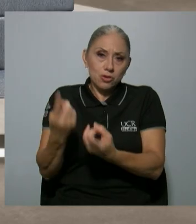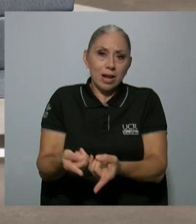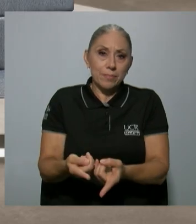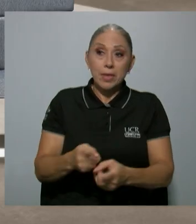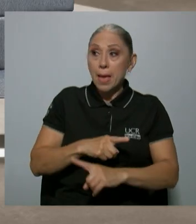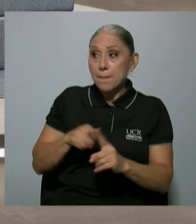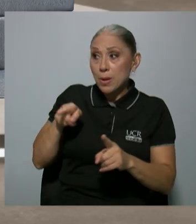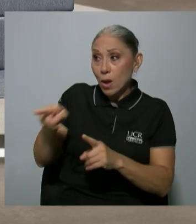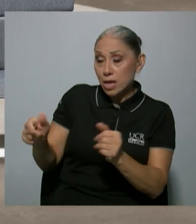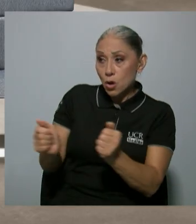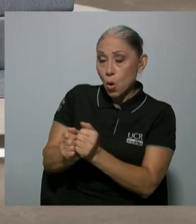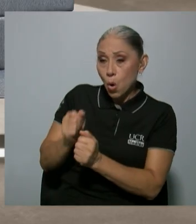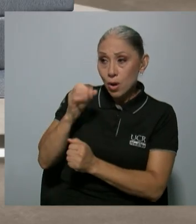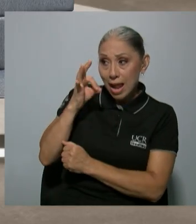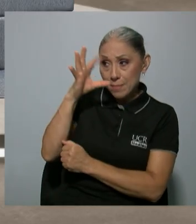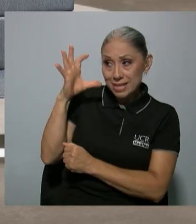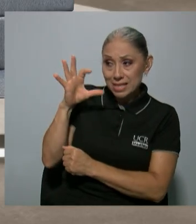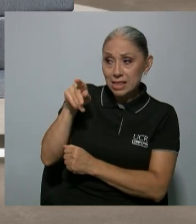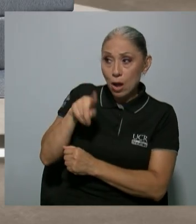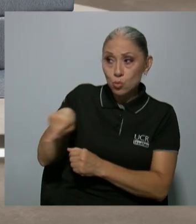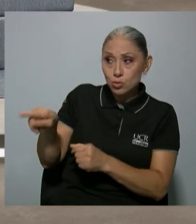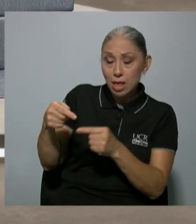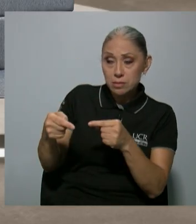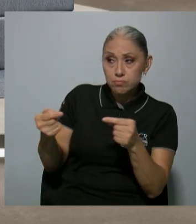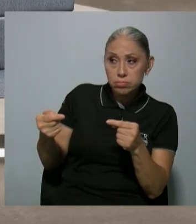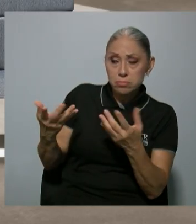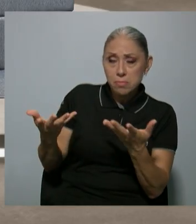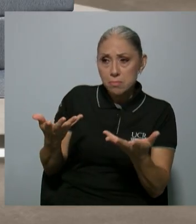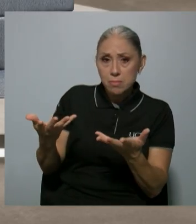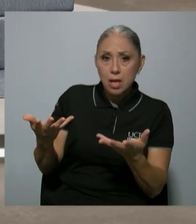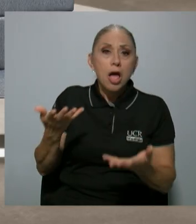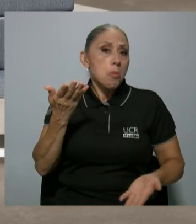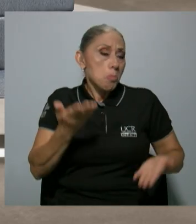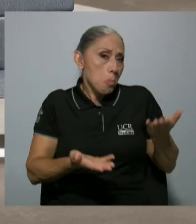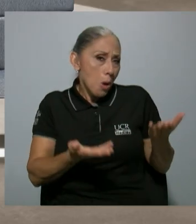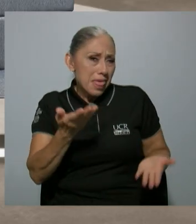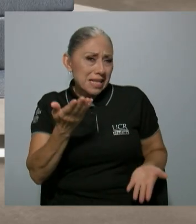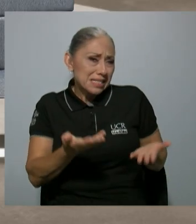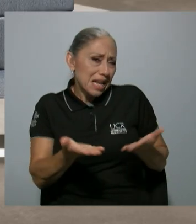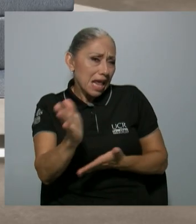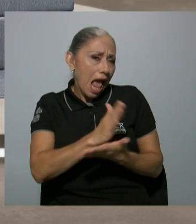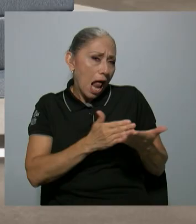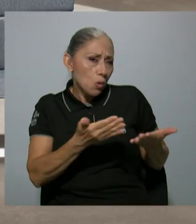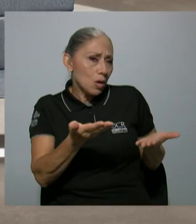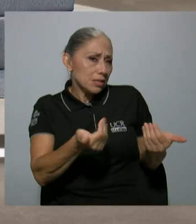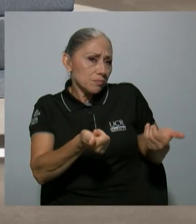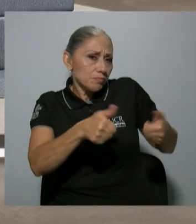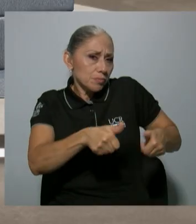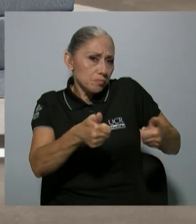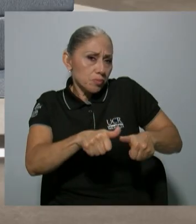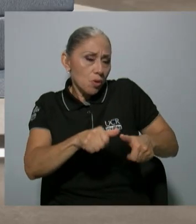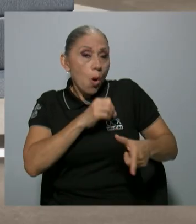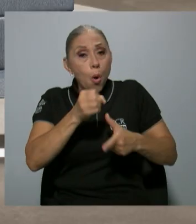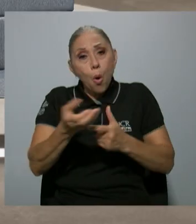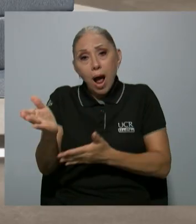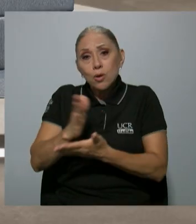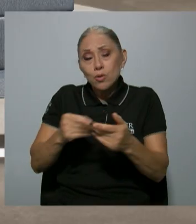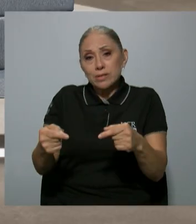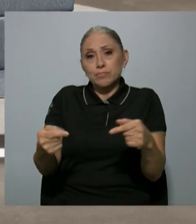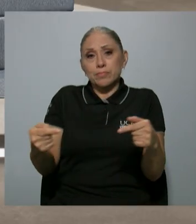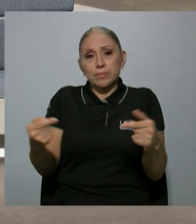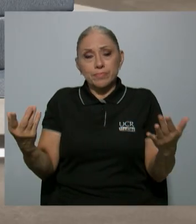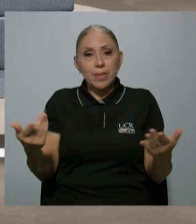presidenta, entonces, ustedes tendrían divergencias. Puede ser que tengamos coincidencias, puede ser que tengamos divergencias. A mí